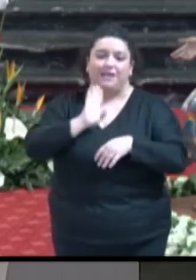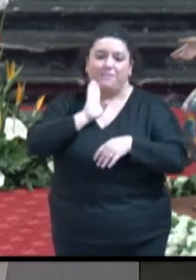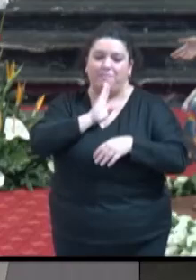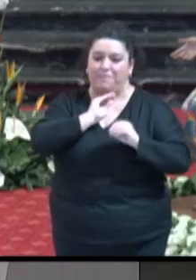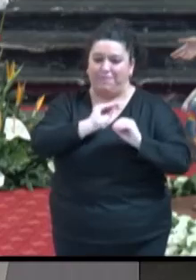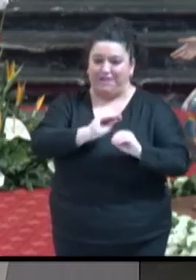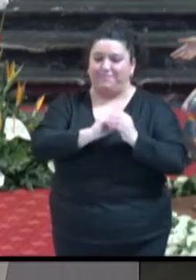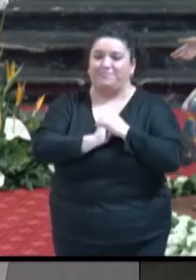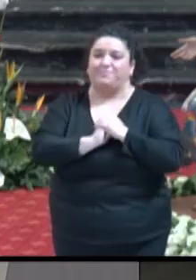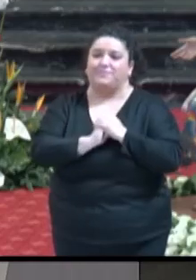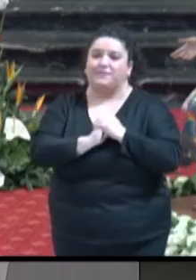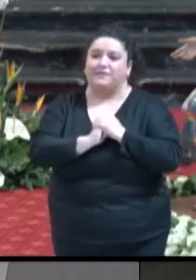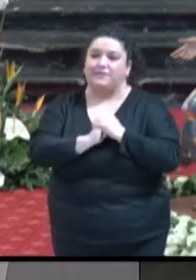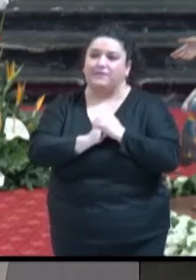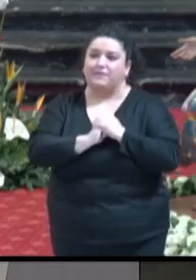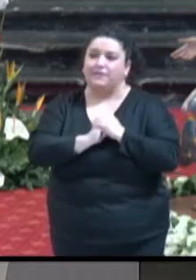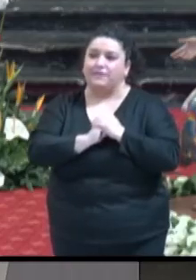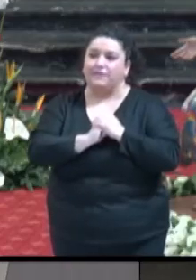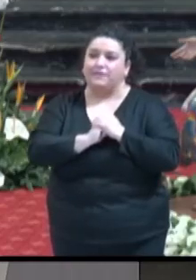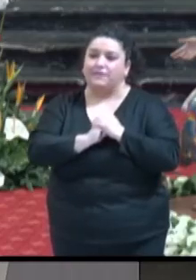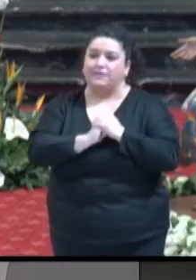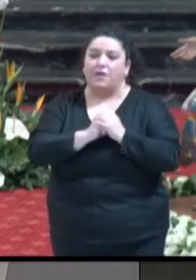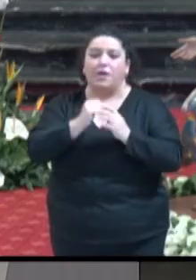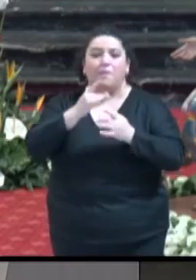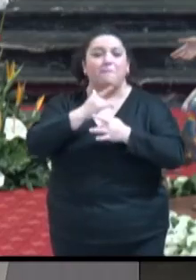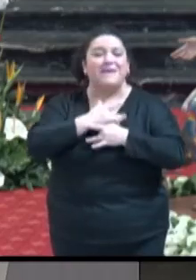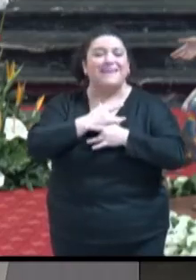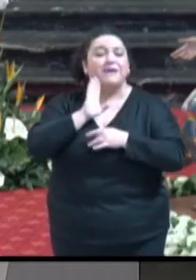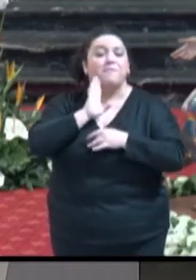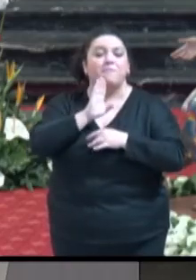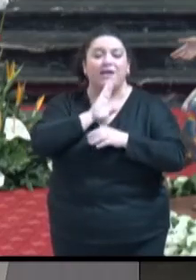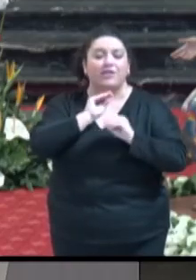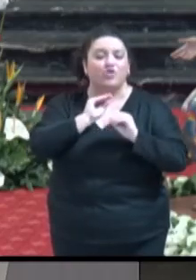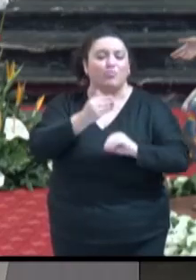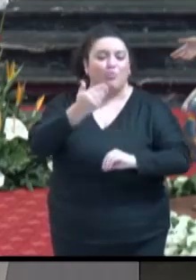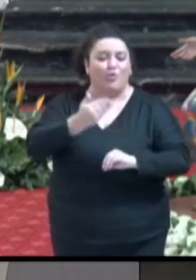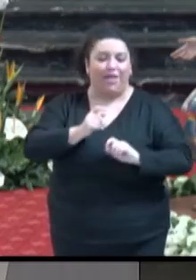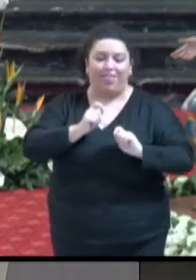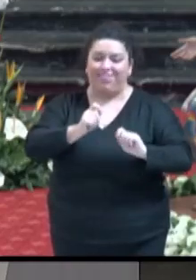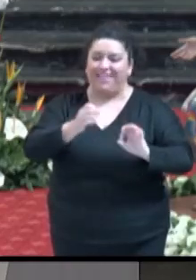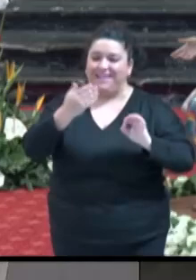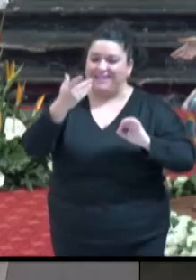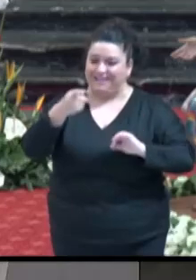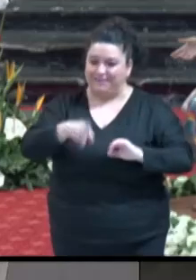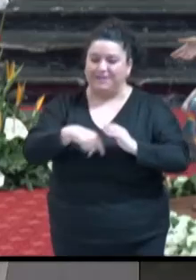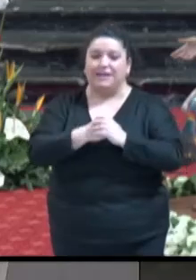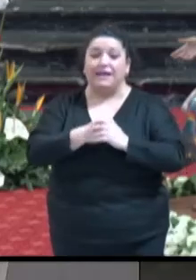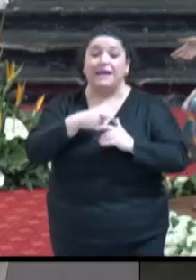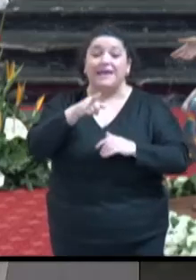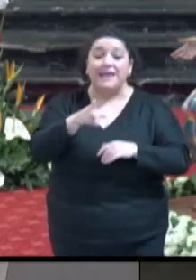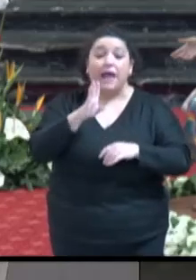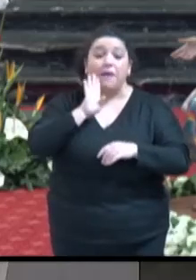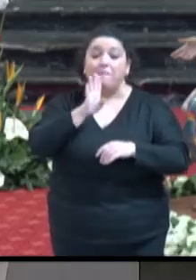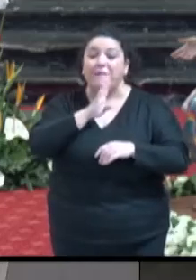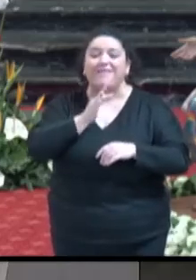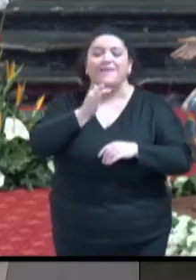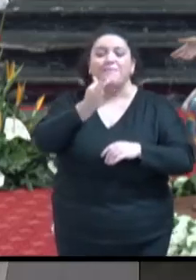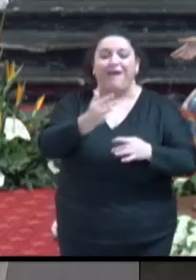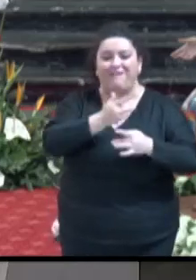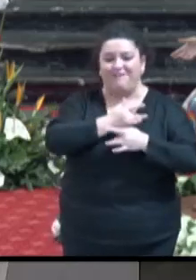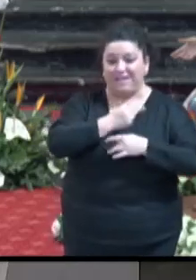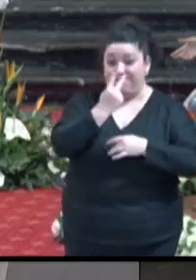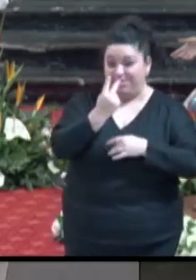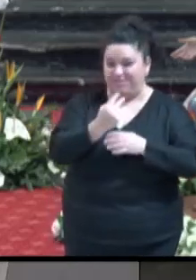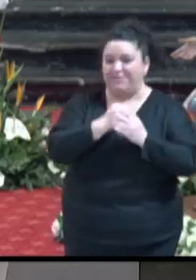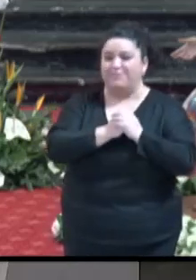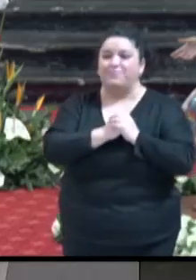es virgen es virgen y madre es madre y es virgen eso